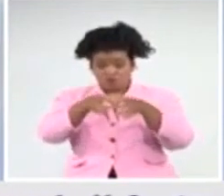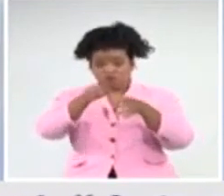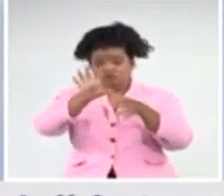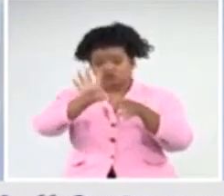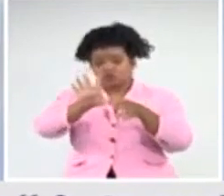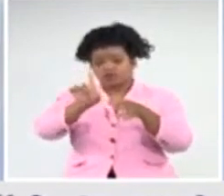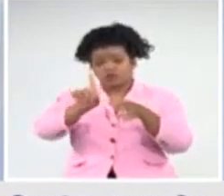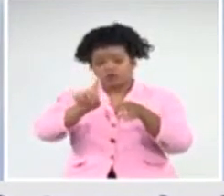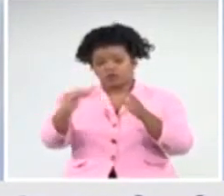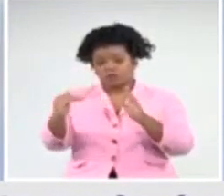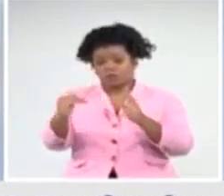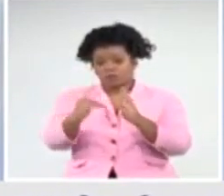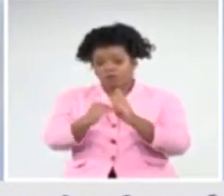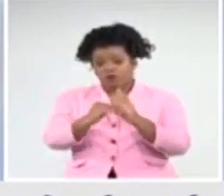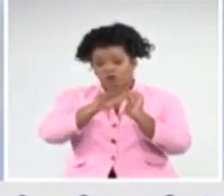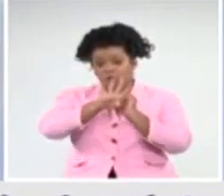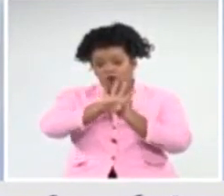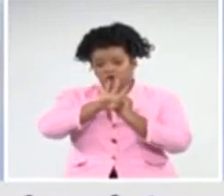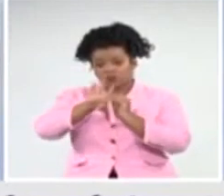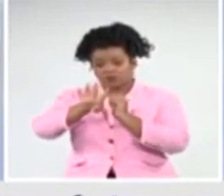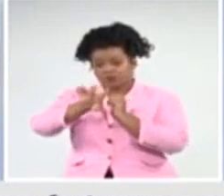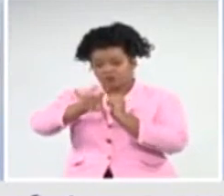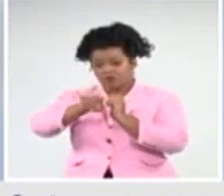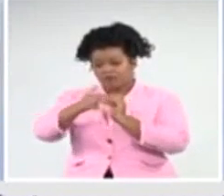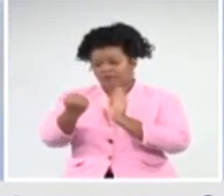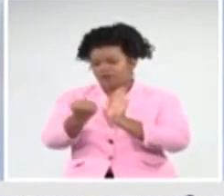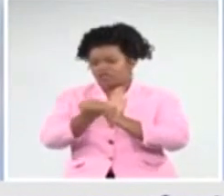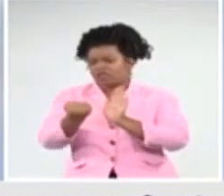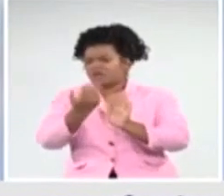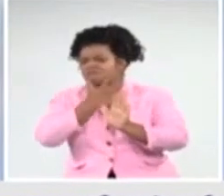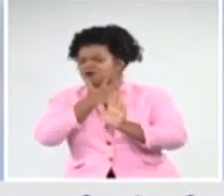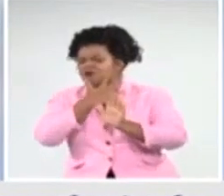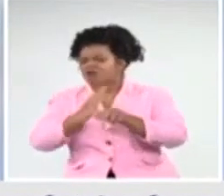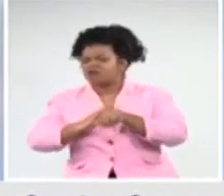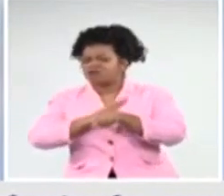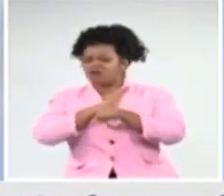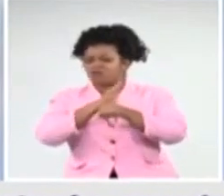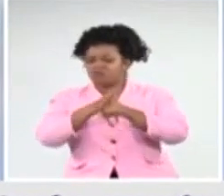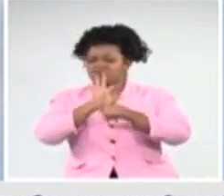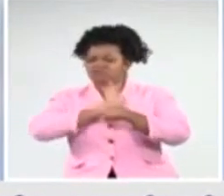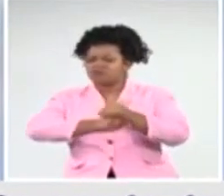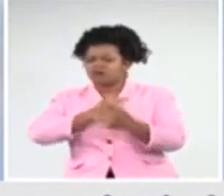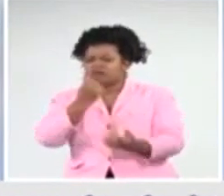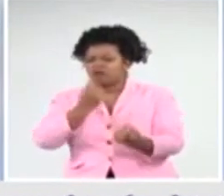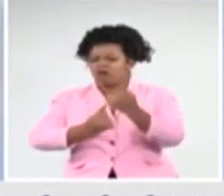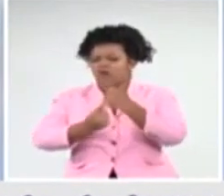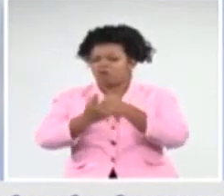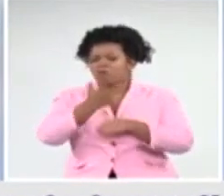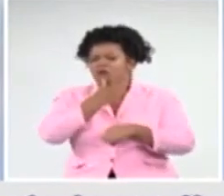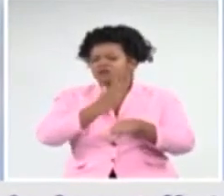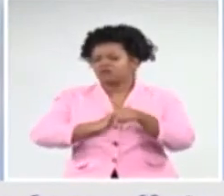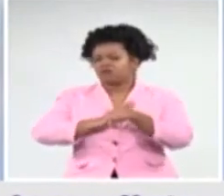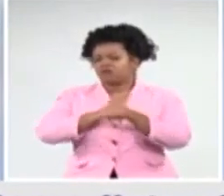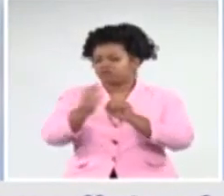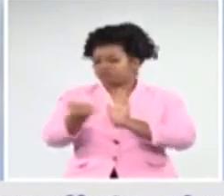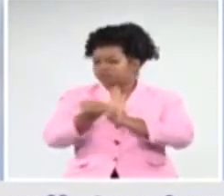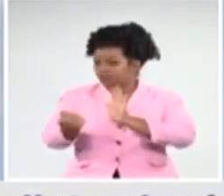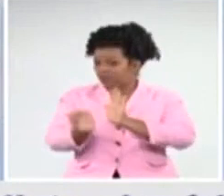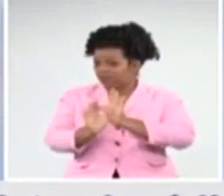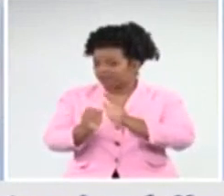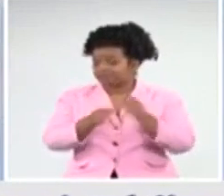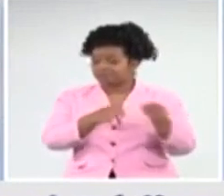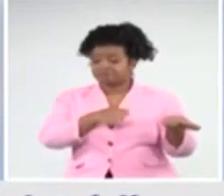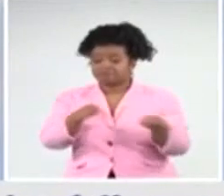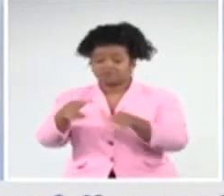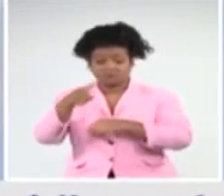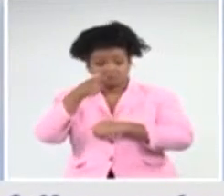51.449 son pacientes sospechosos con alguna sintomatología de la enfermedad. En vigilancia